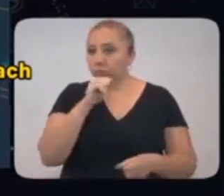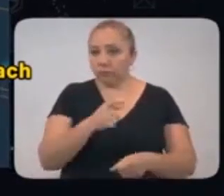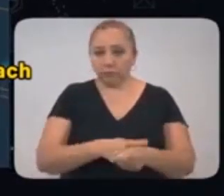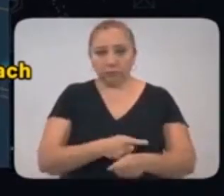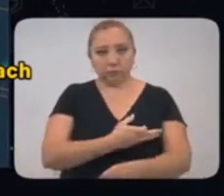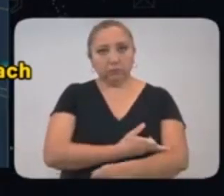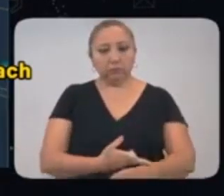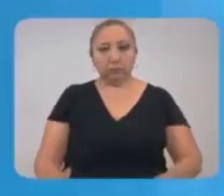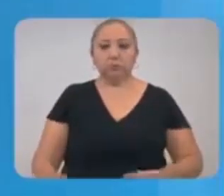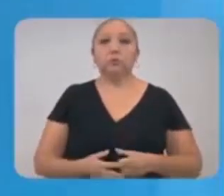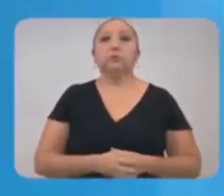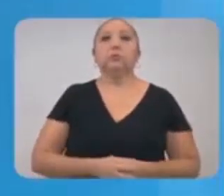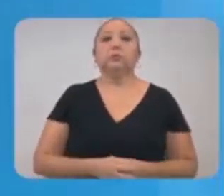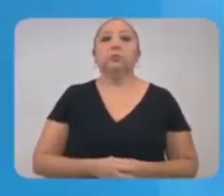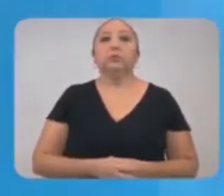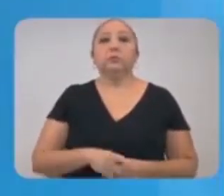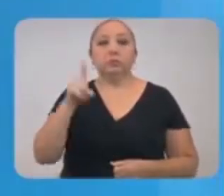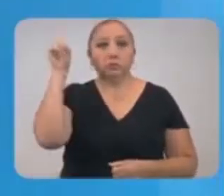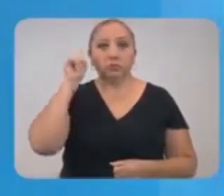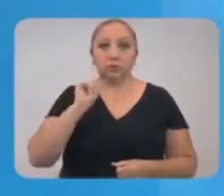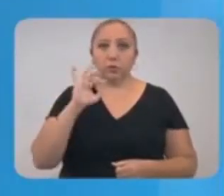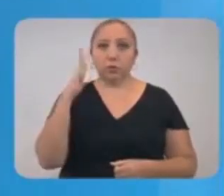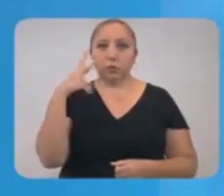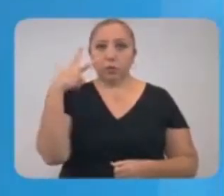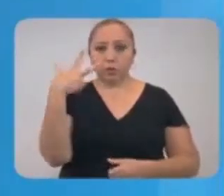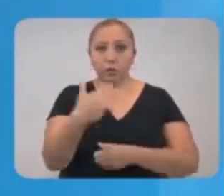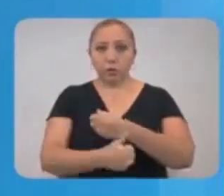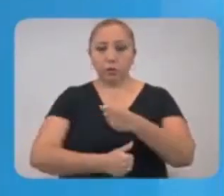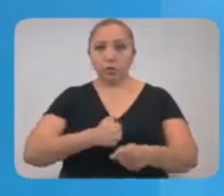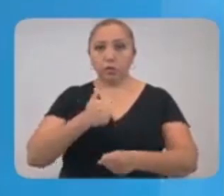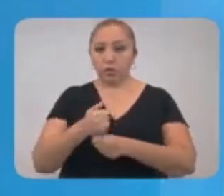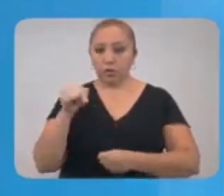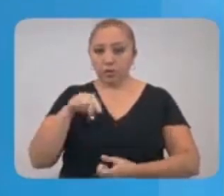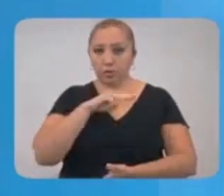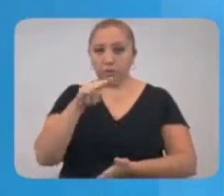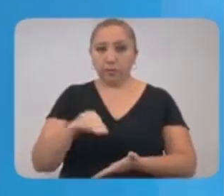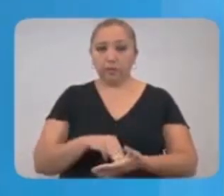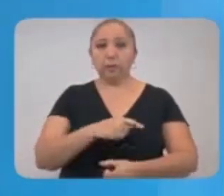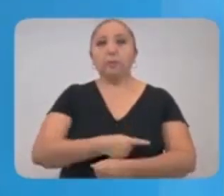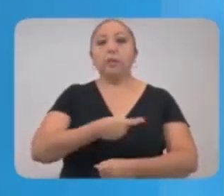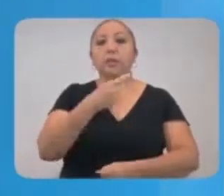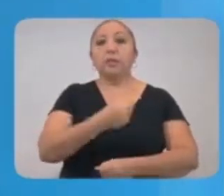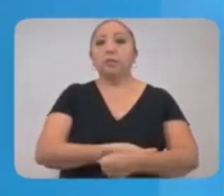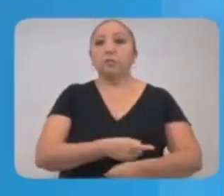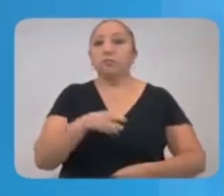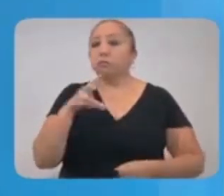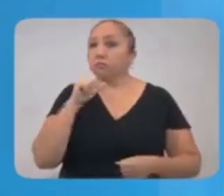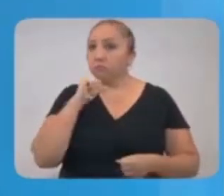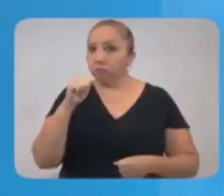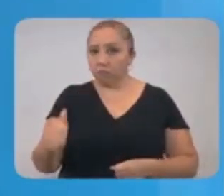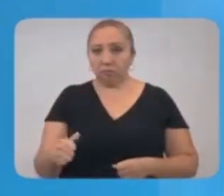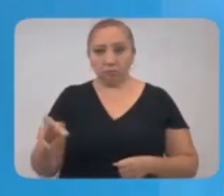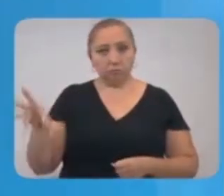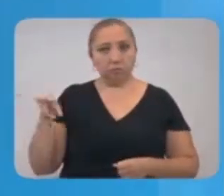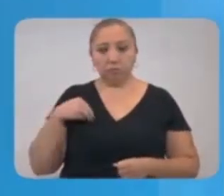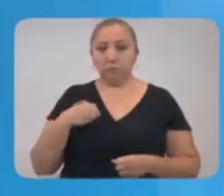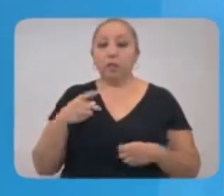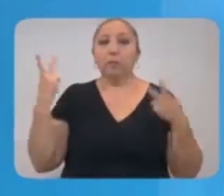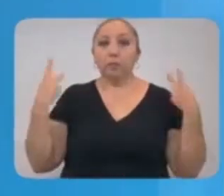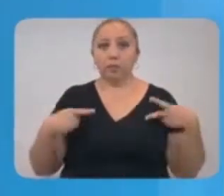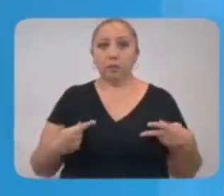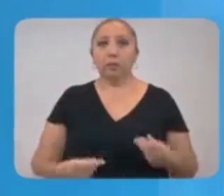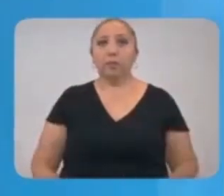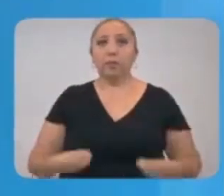reportan sin síntomas. Mujer de 58 años de Mérida, con hipertensión, no se reportan contactos, la